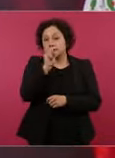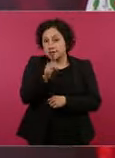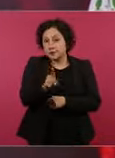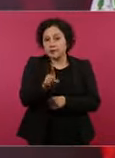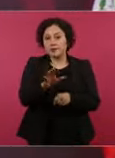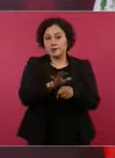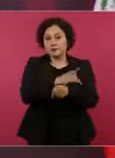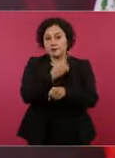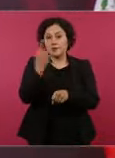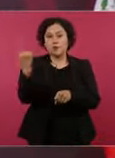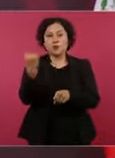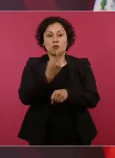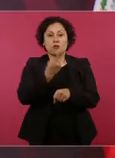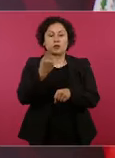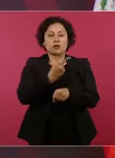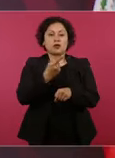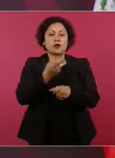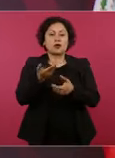del mercado,